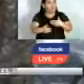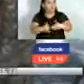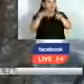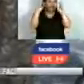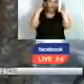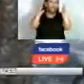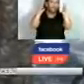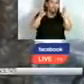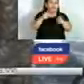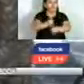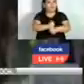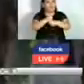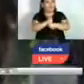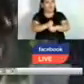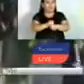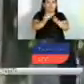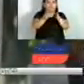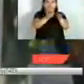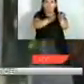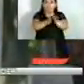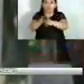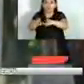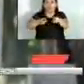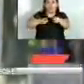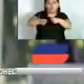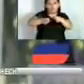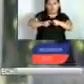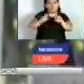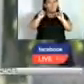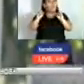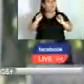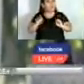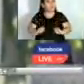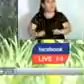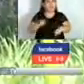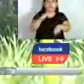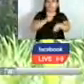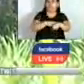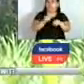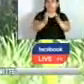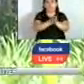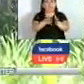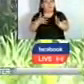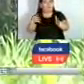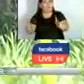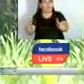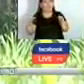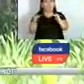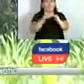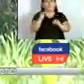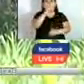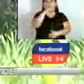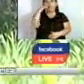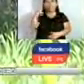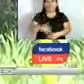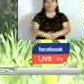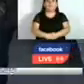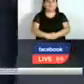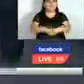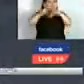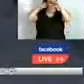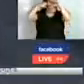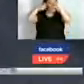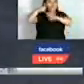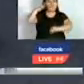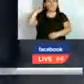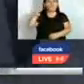de seguridad contempladas en el Plan Control Territorial se puedan extender aún más a nivel nacional. Con imágenes